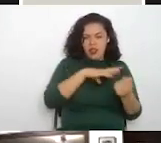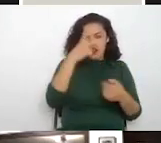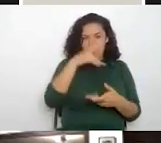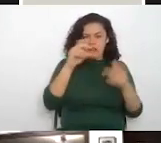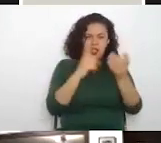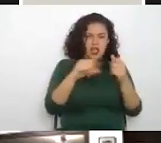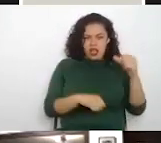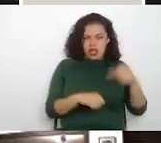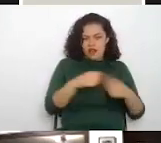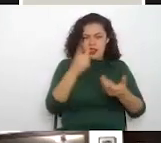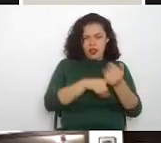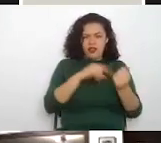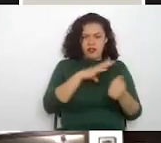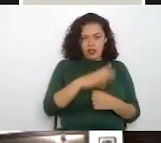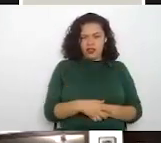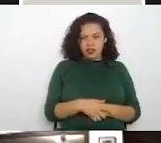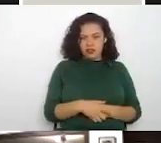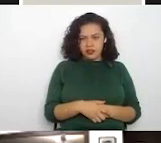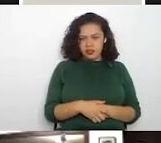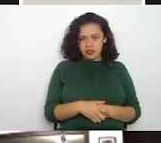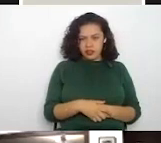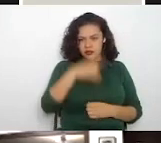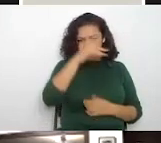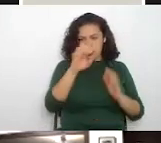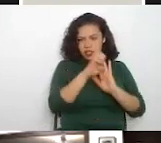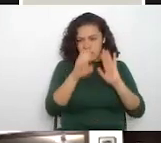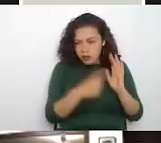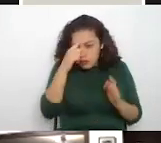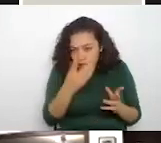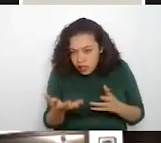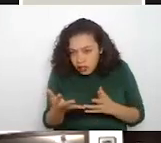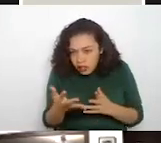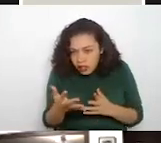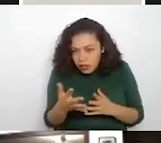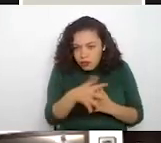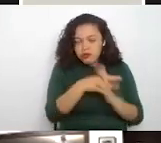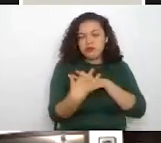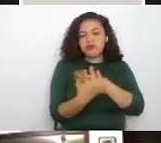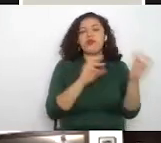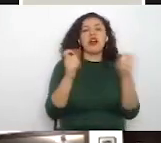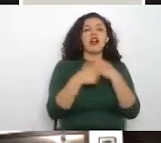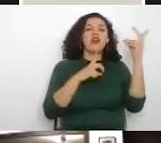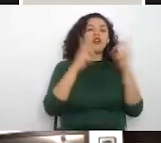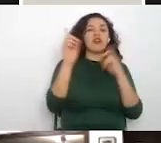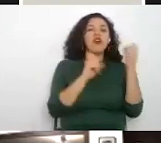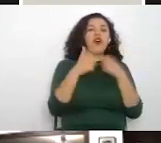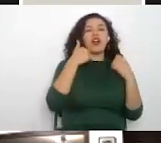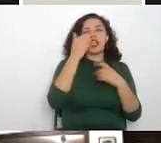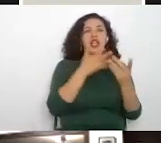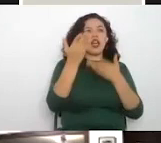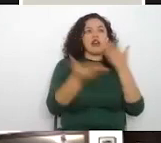actividades. Entonces ahí está el ejemplo de combinación. No sé si hay alguna duda, si alguien quiera aportar